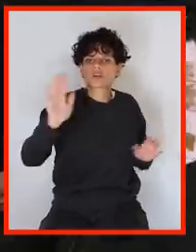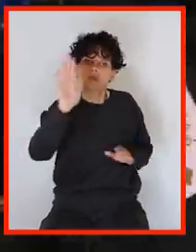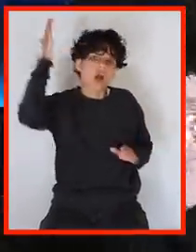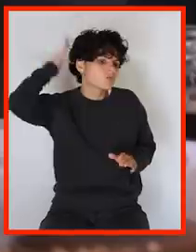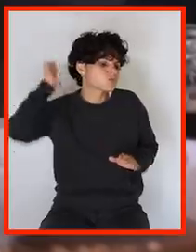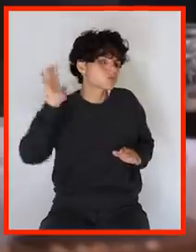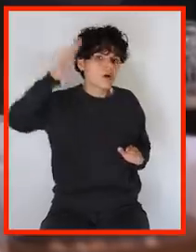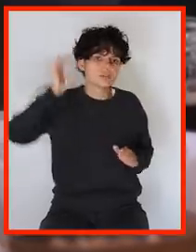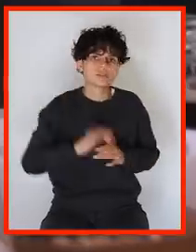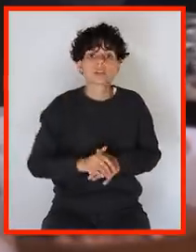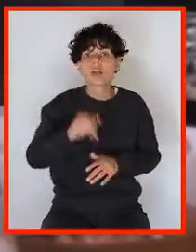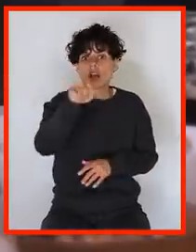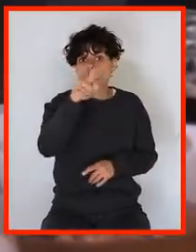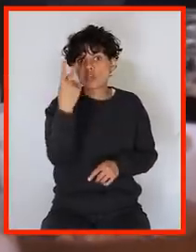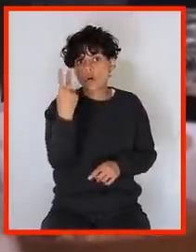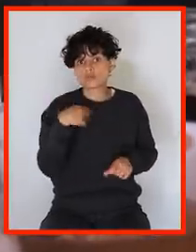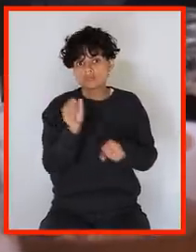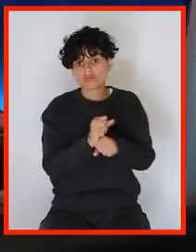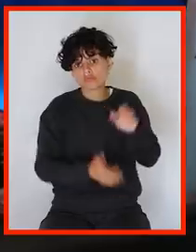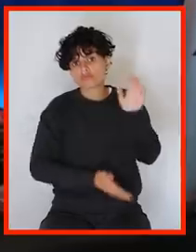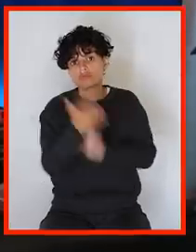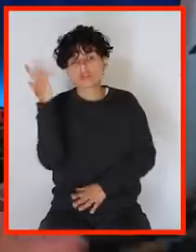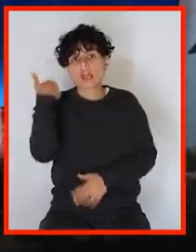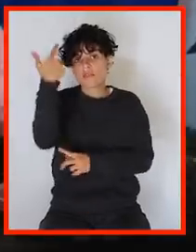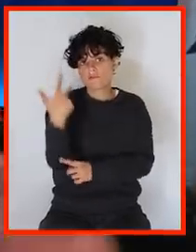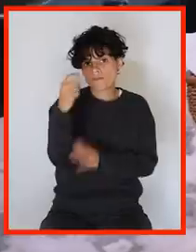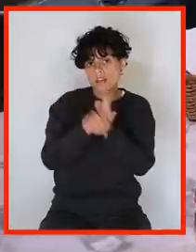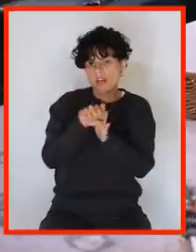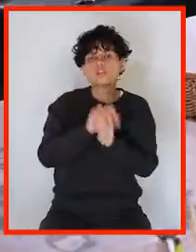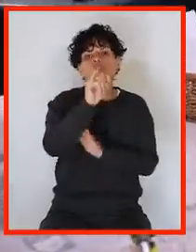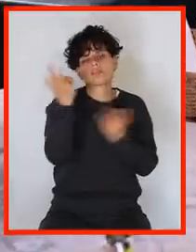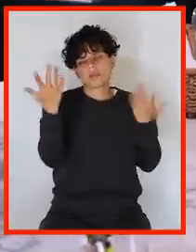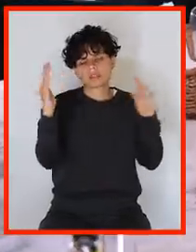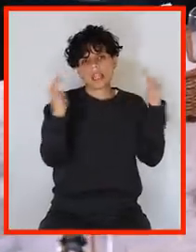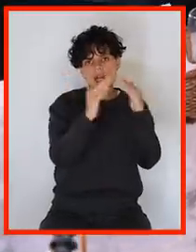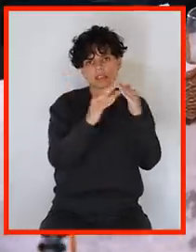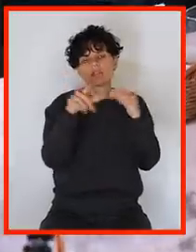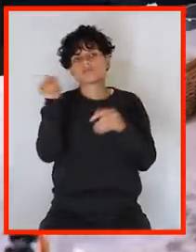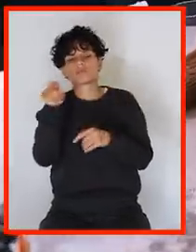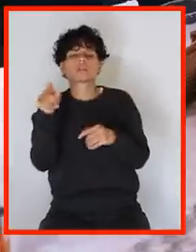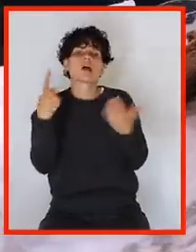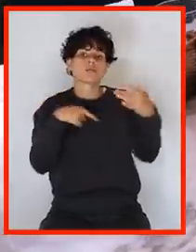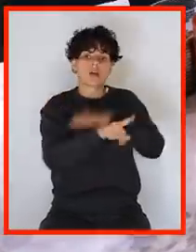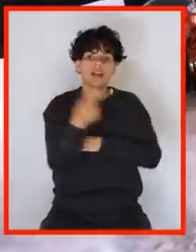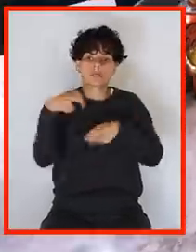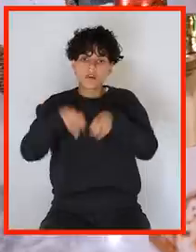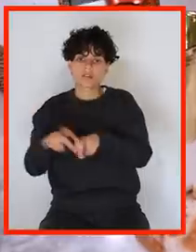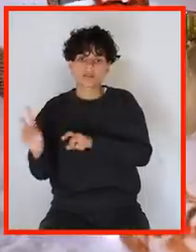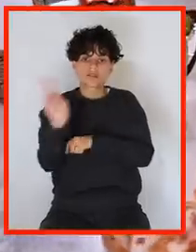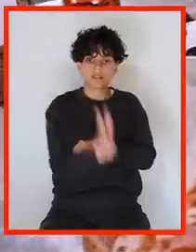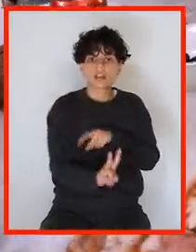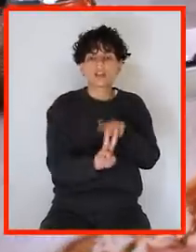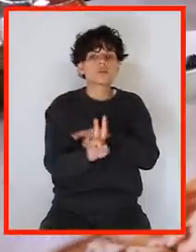va. Oye, ¿y ahí después fueron a dar el video al tiro? Sí, pues ponle, pues. Llegamos a la casa, él con su pareja, se sentaron ahí